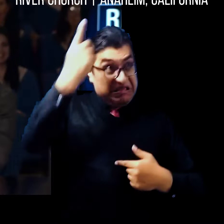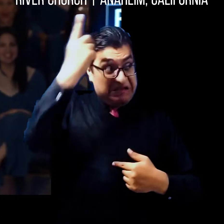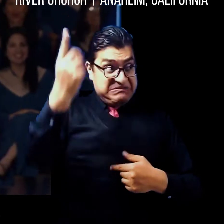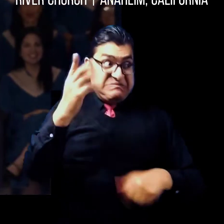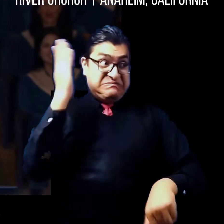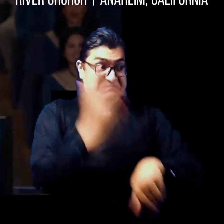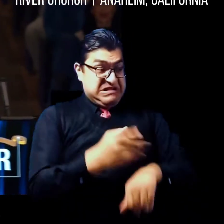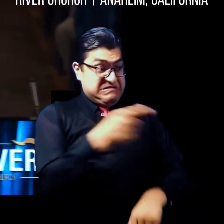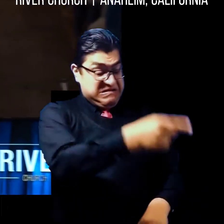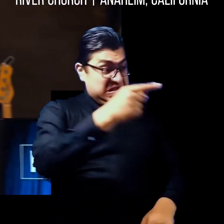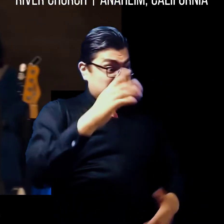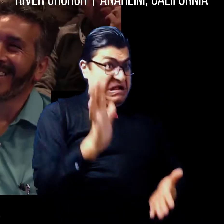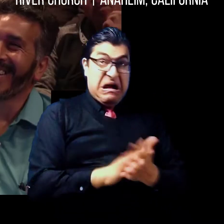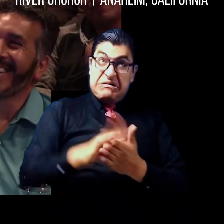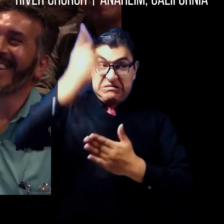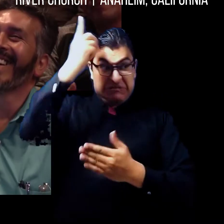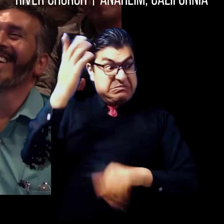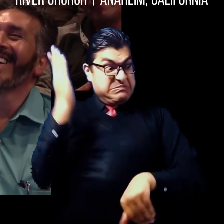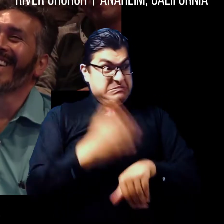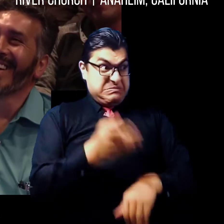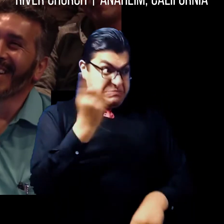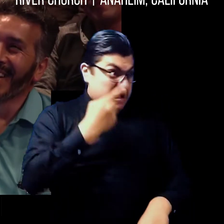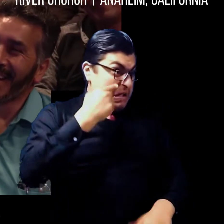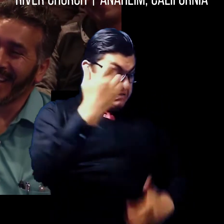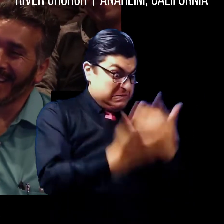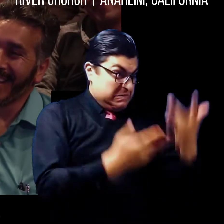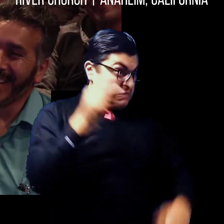tocado al Hijo de Dios.